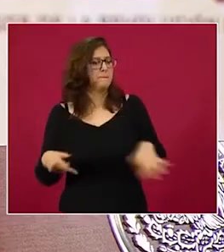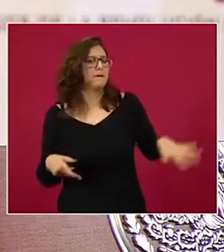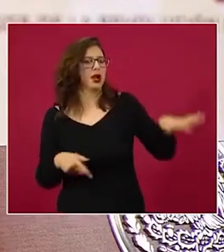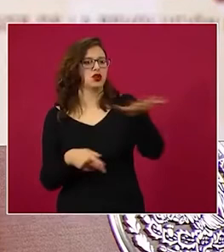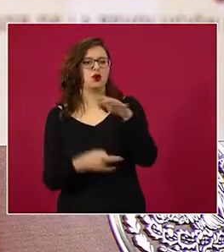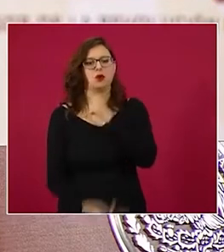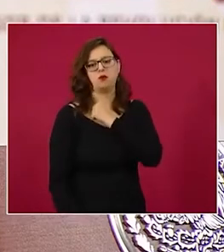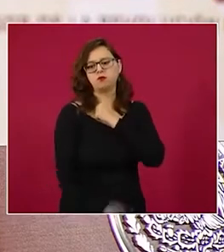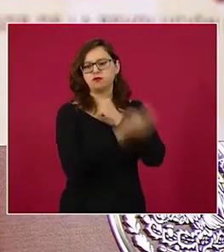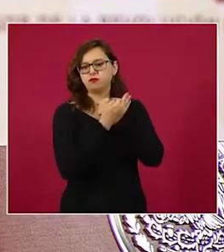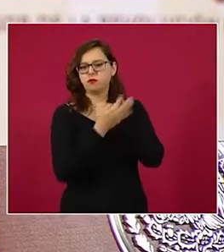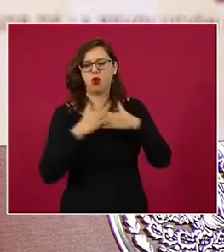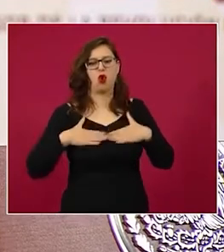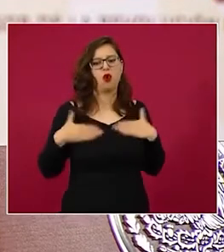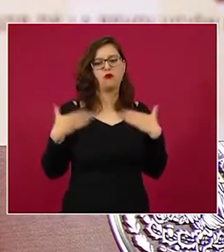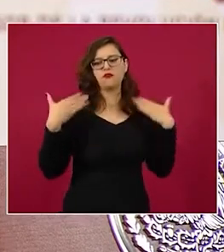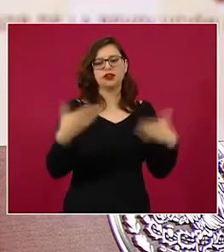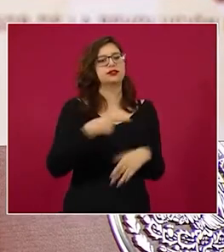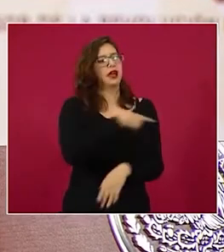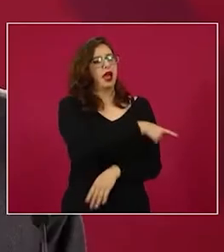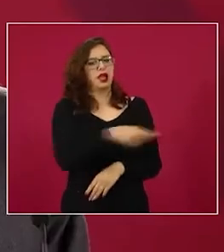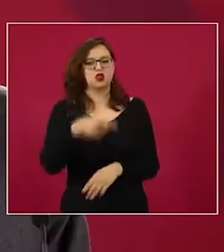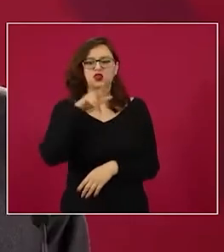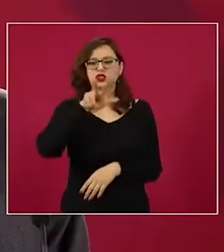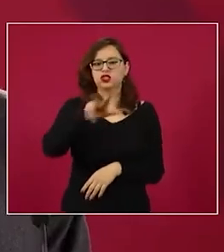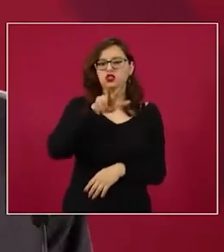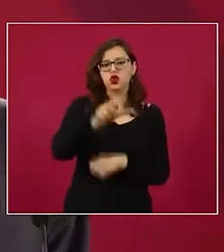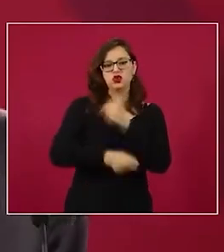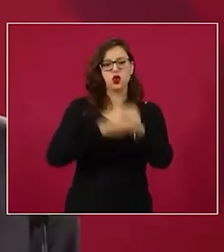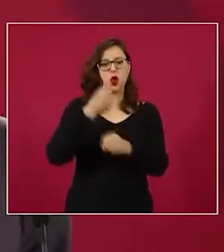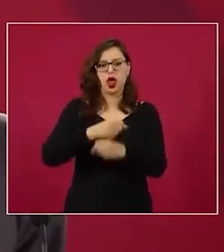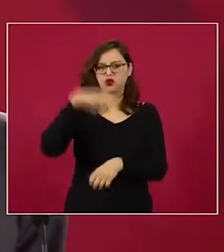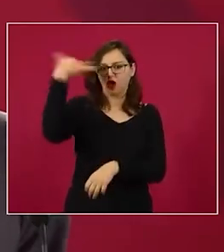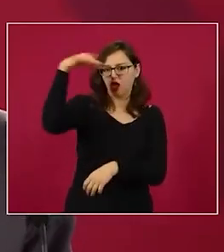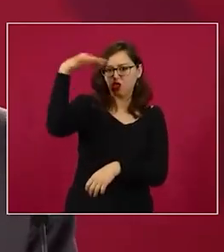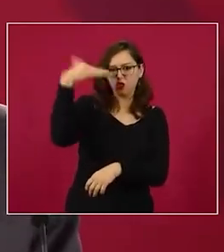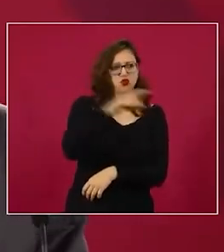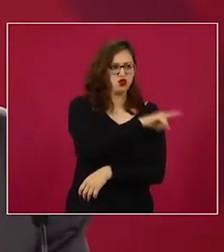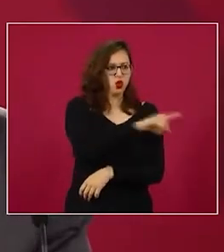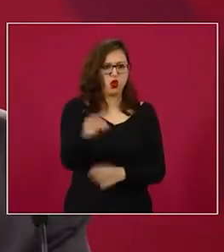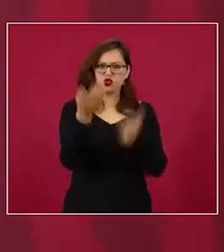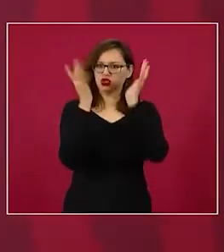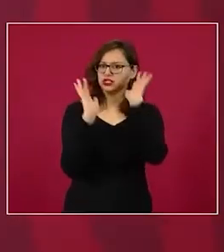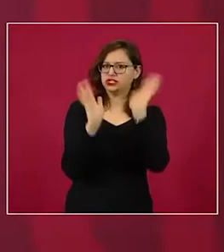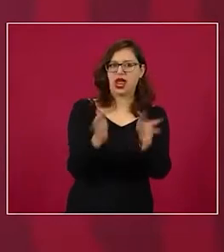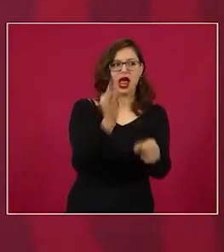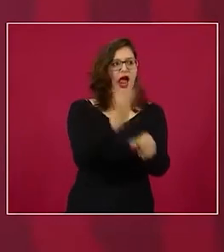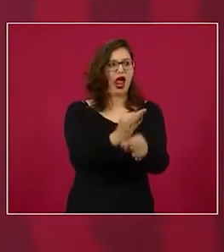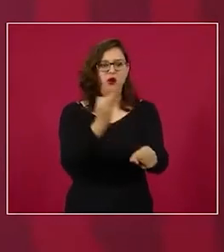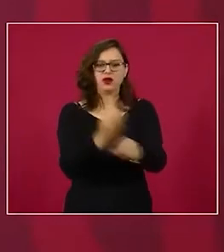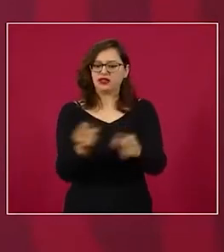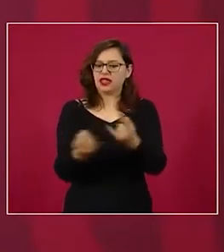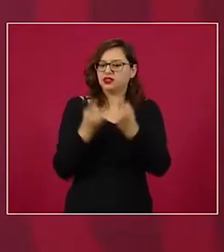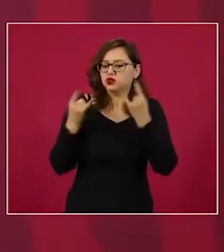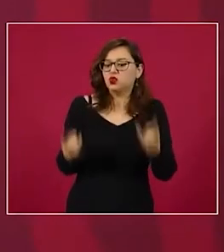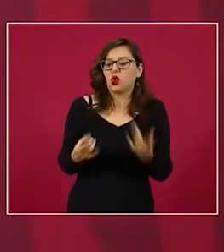edad. Y hay que entender que estamos viviendo un momento estelar.